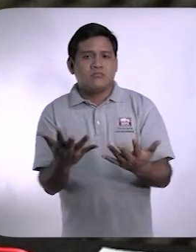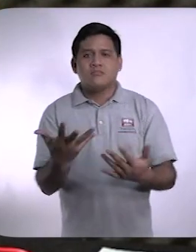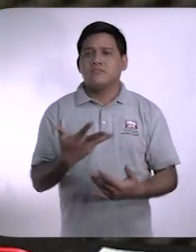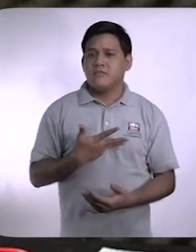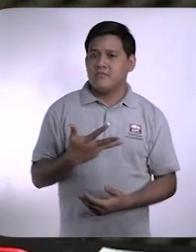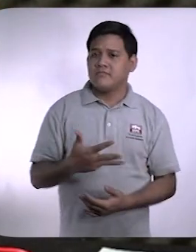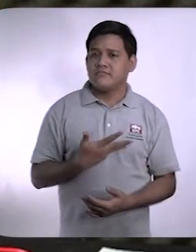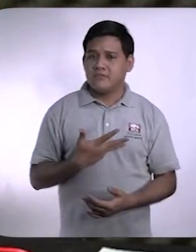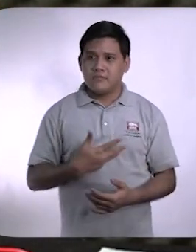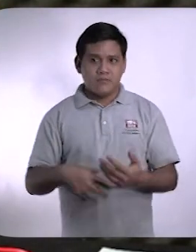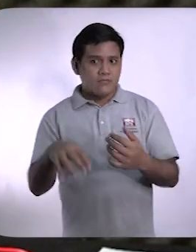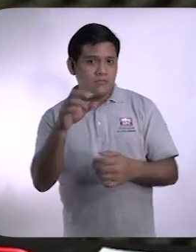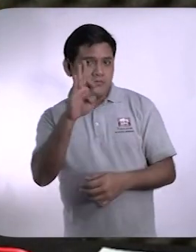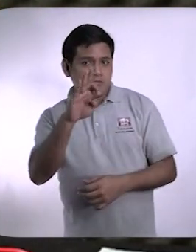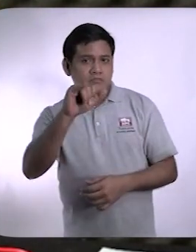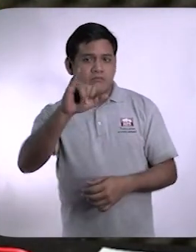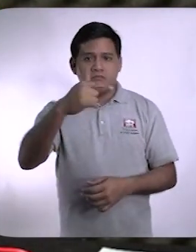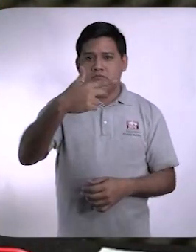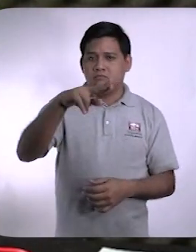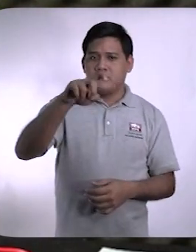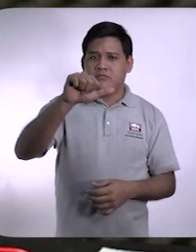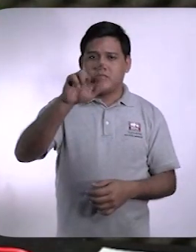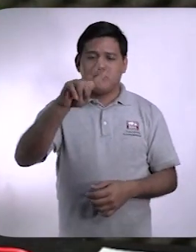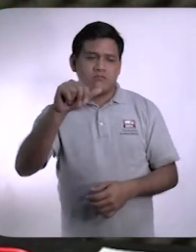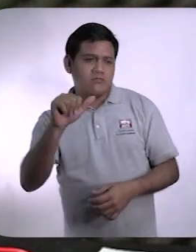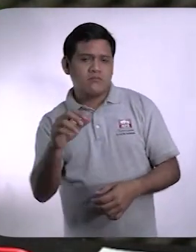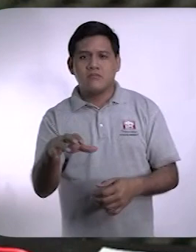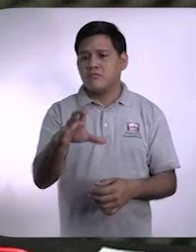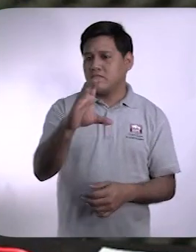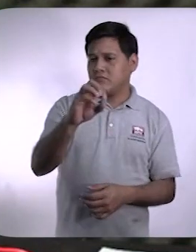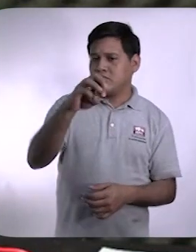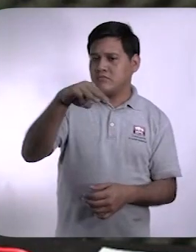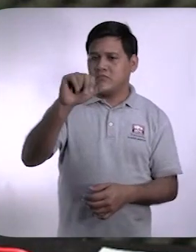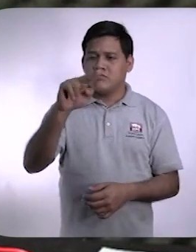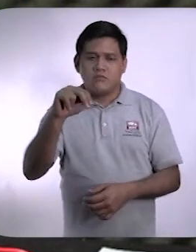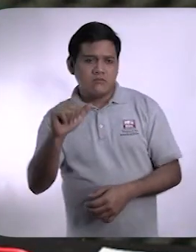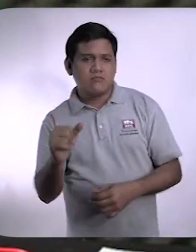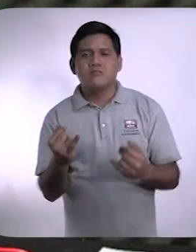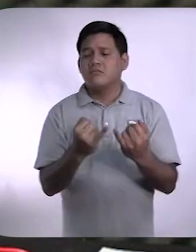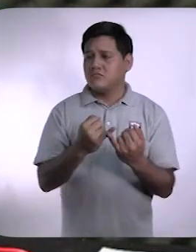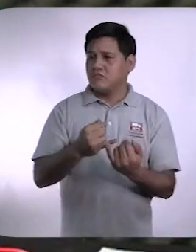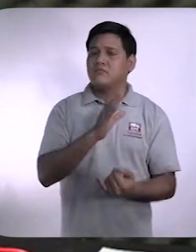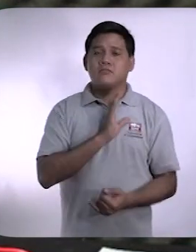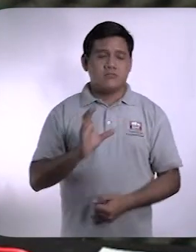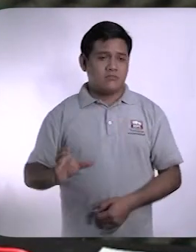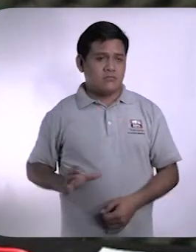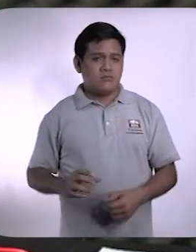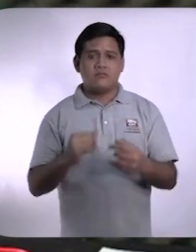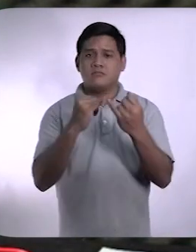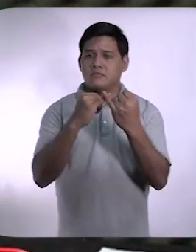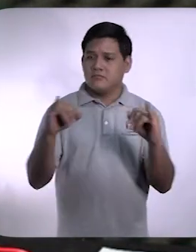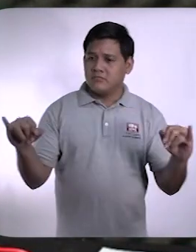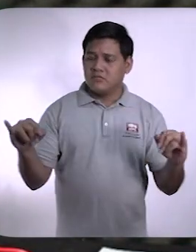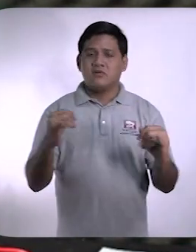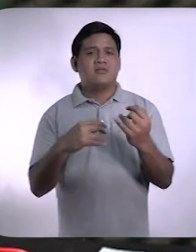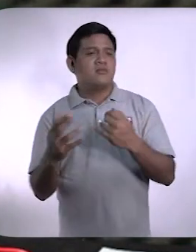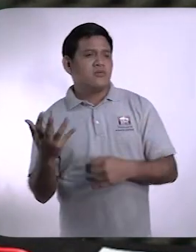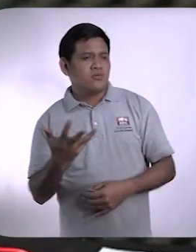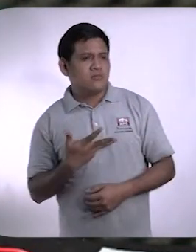es la figura de candidatura común. Hay candidaturas independientes también, y pues